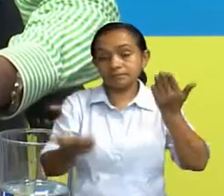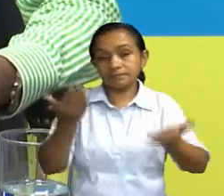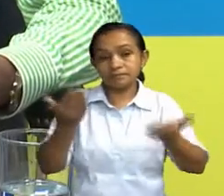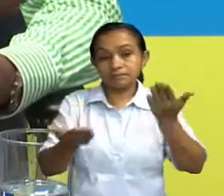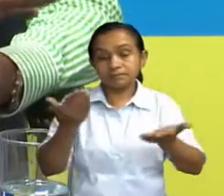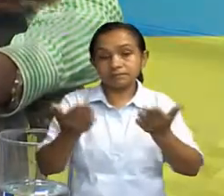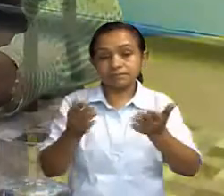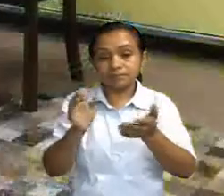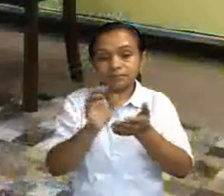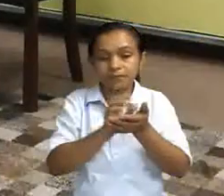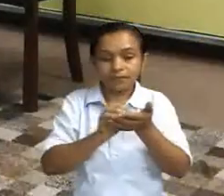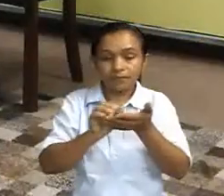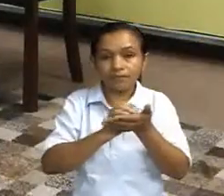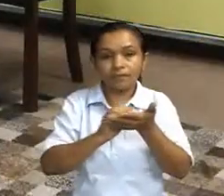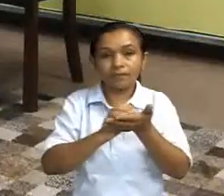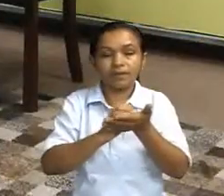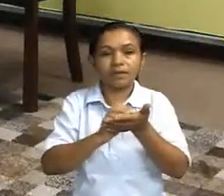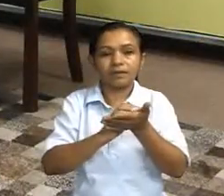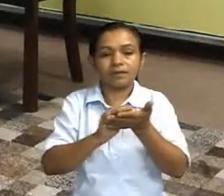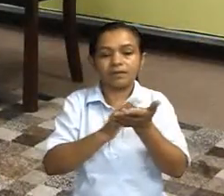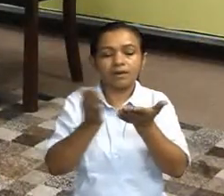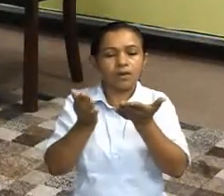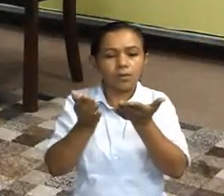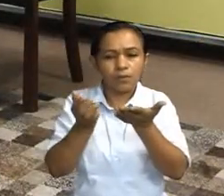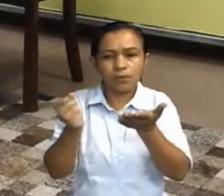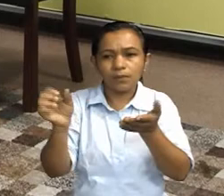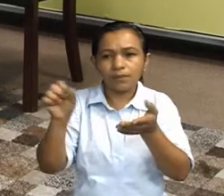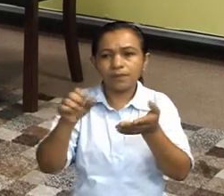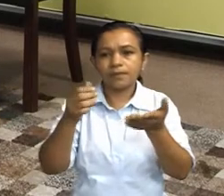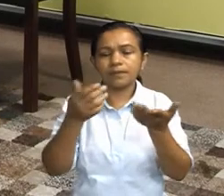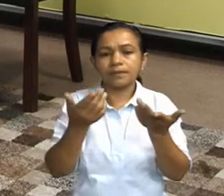el jabón, el detergente.